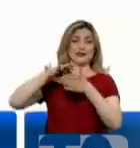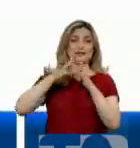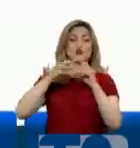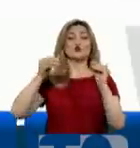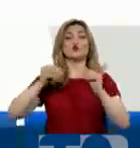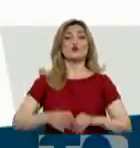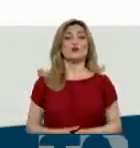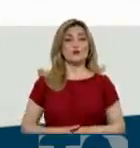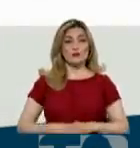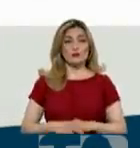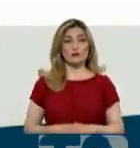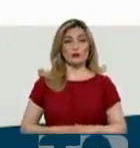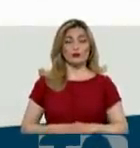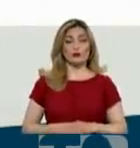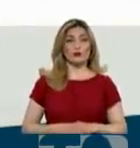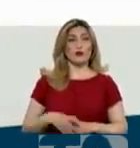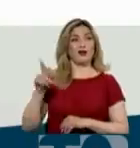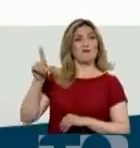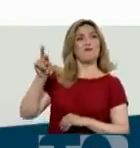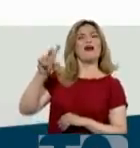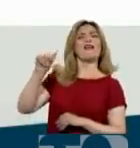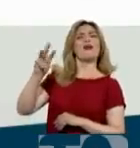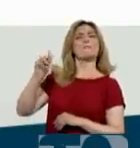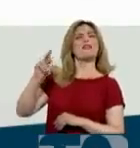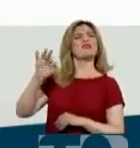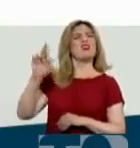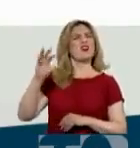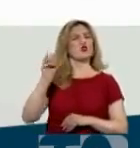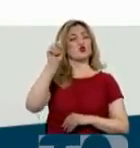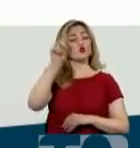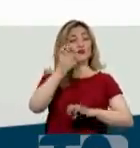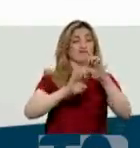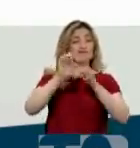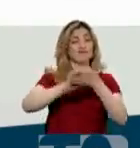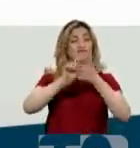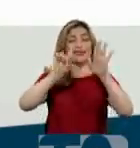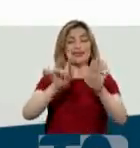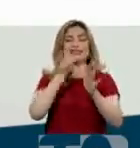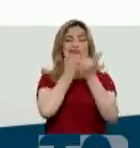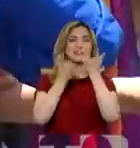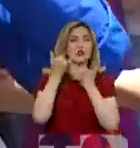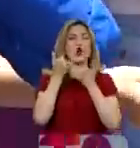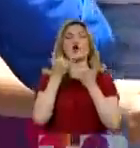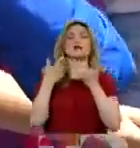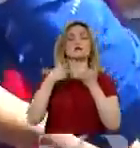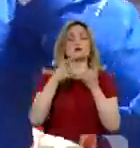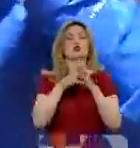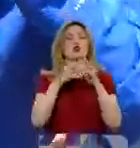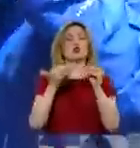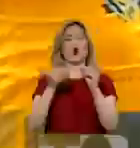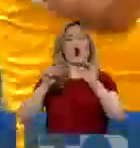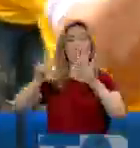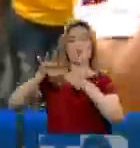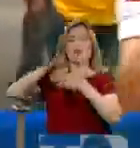resolver en cuanto a los parlamentarios andinos una lista está calificada 6 enviadas a subsanar y hay 8 pendientes continúan los